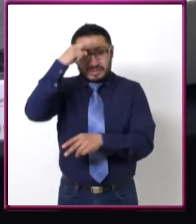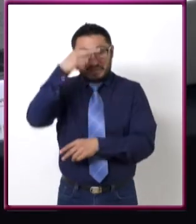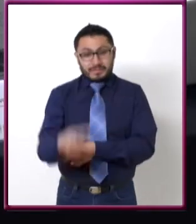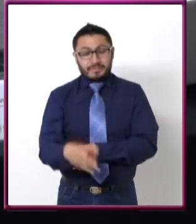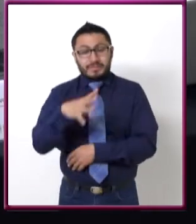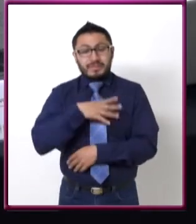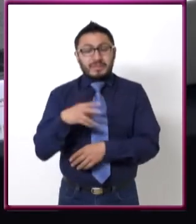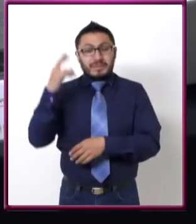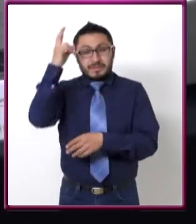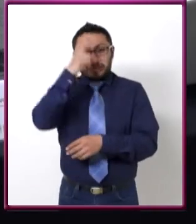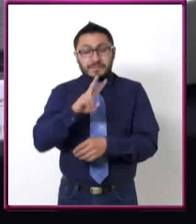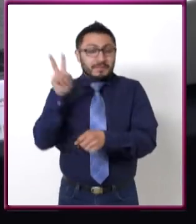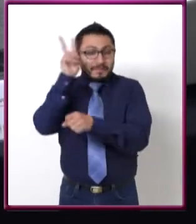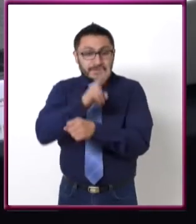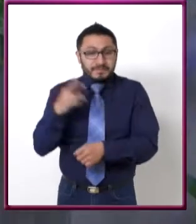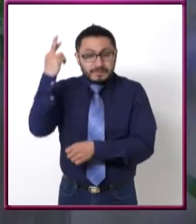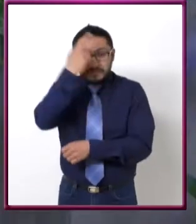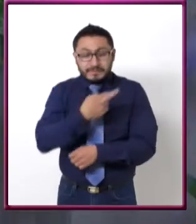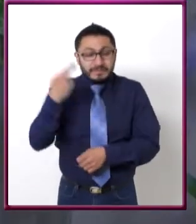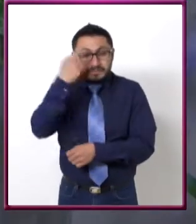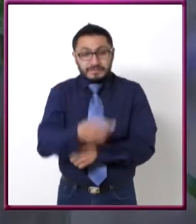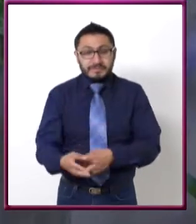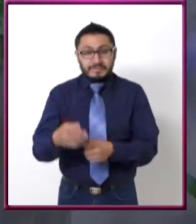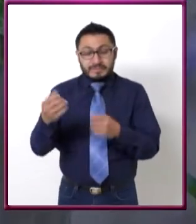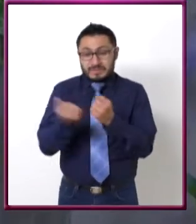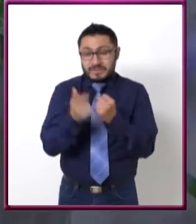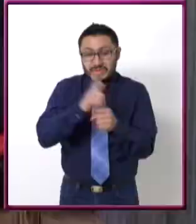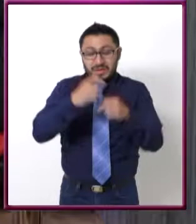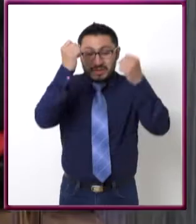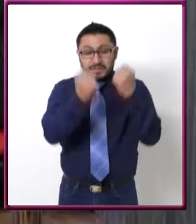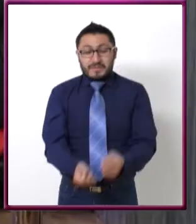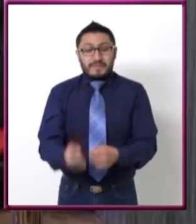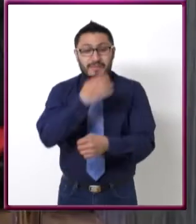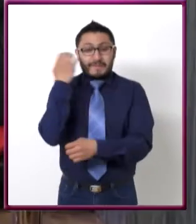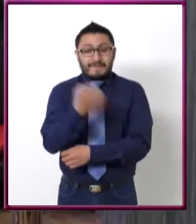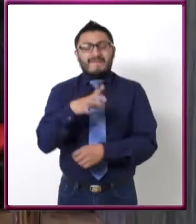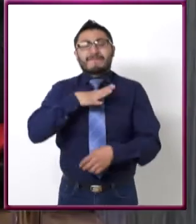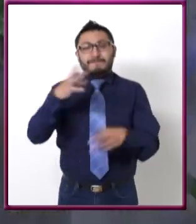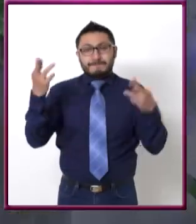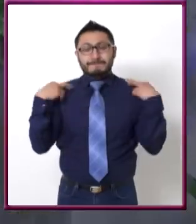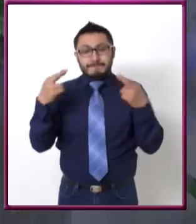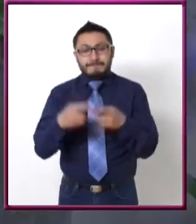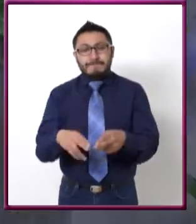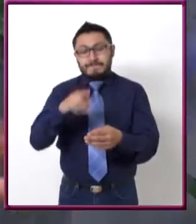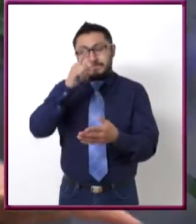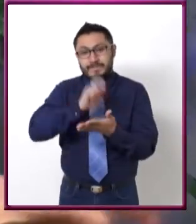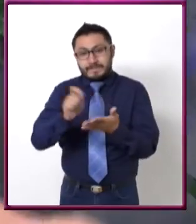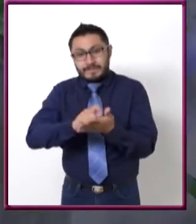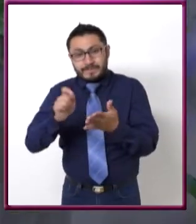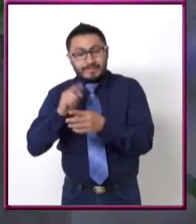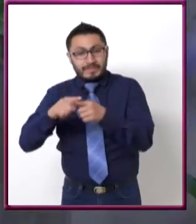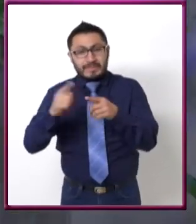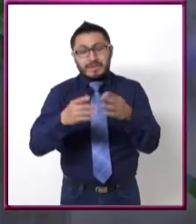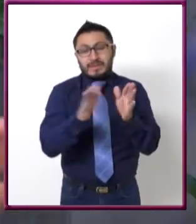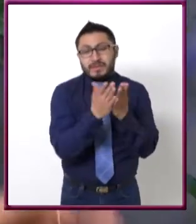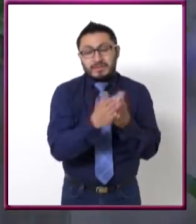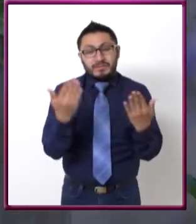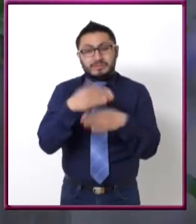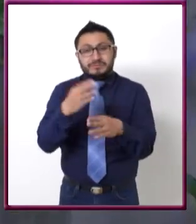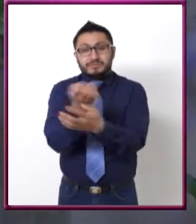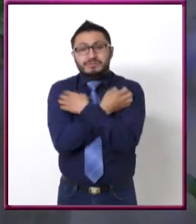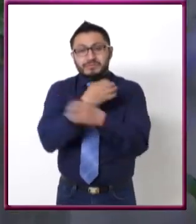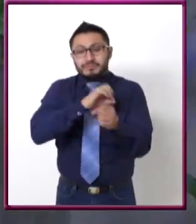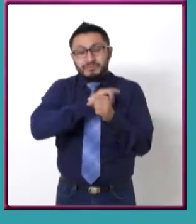Pública de México y el Observatorio Ciudadano de Seguridad Escolar. Además, es docente y autora de diversos libros sobre